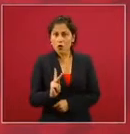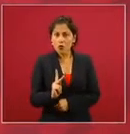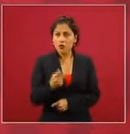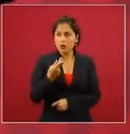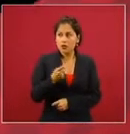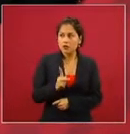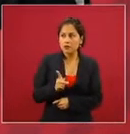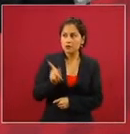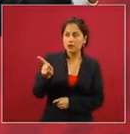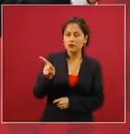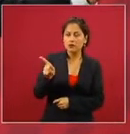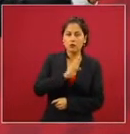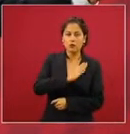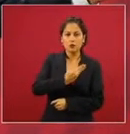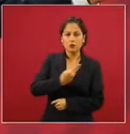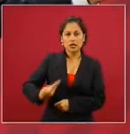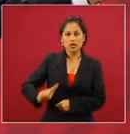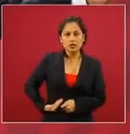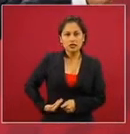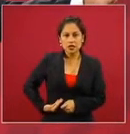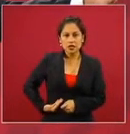ese tamaño,